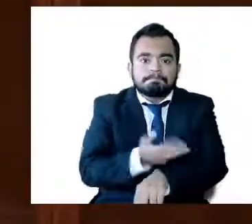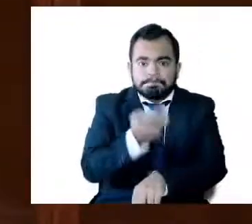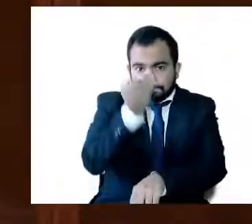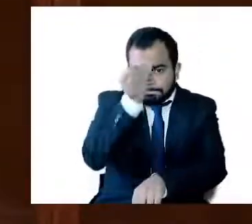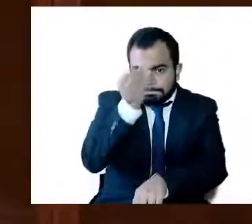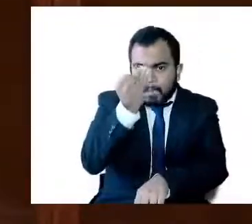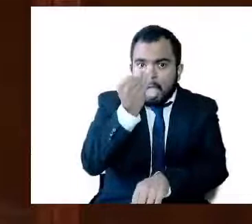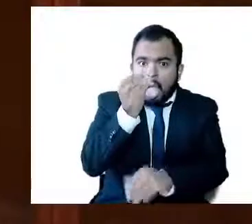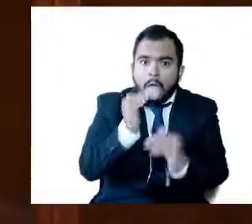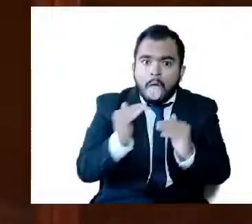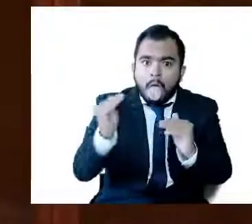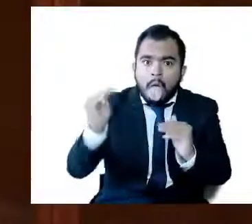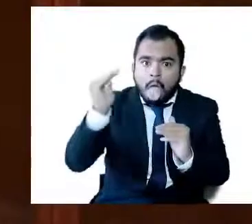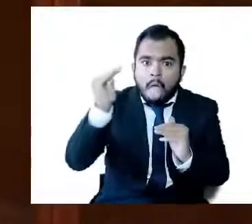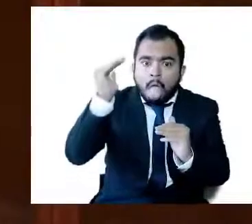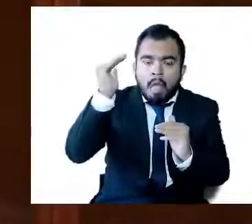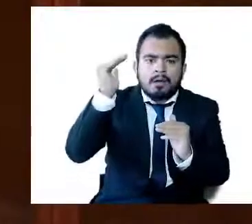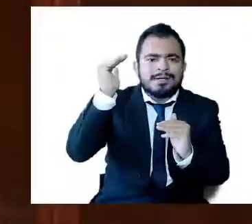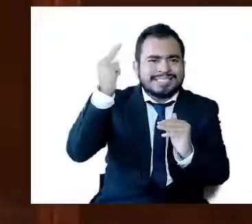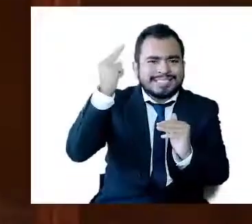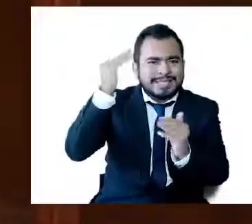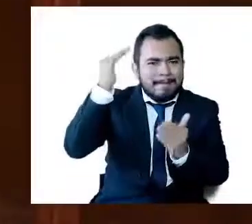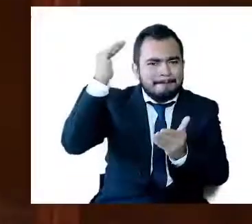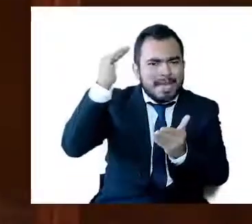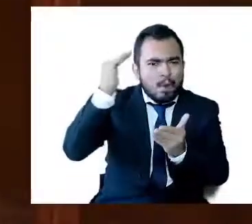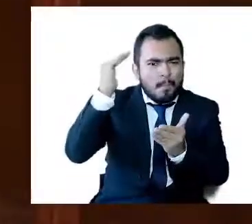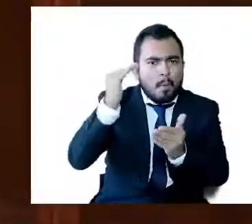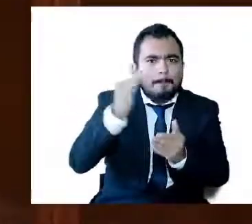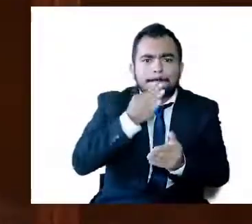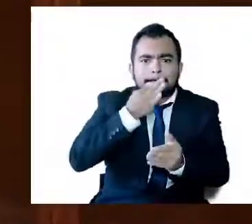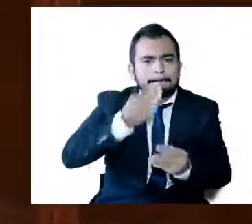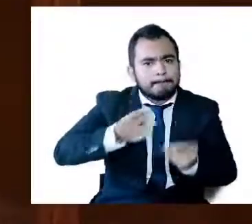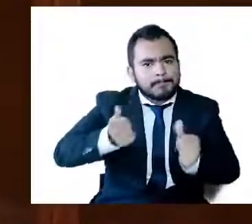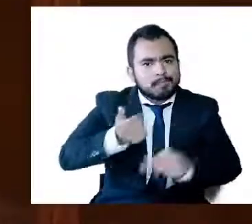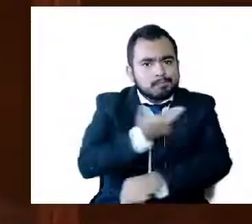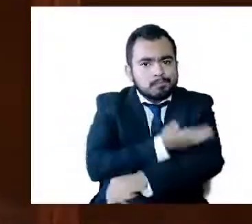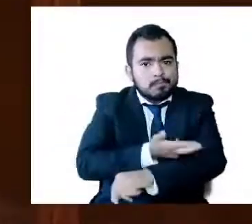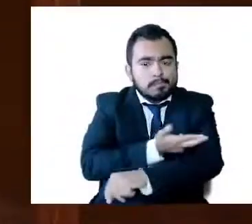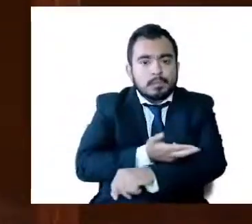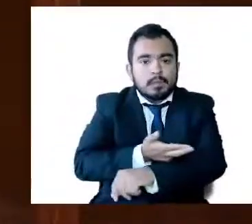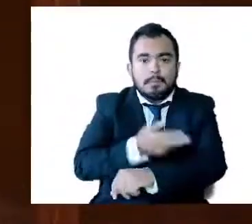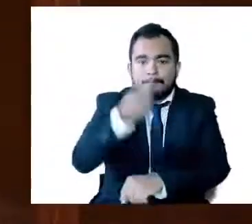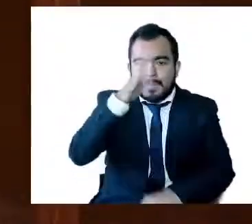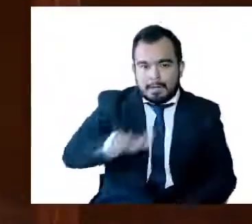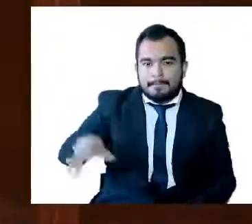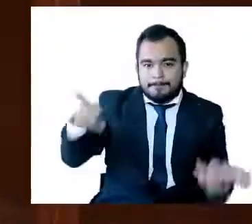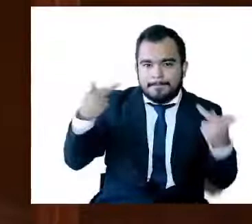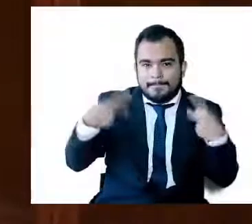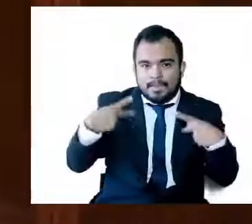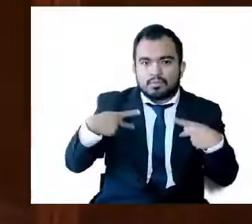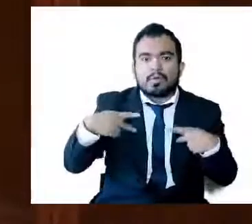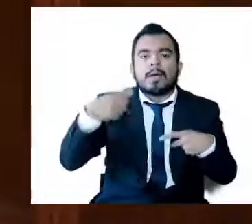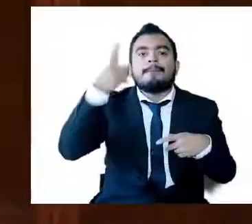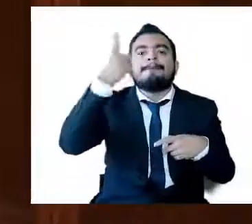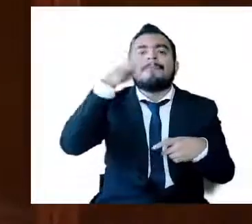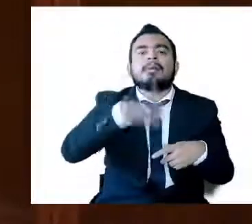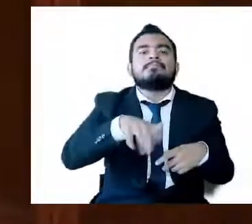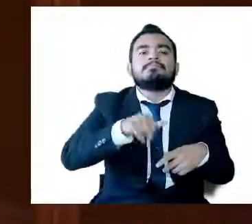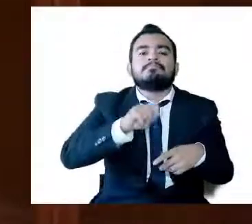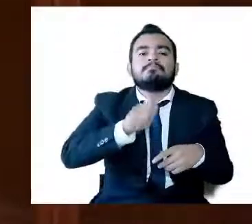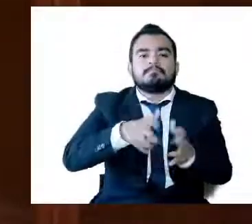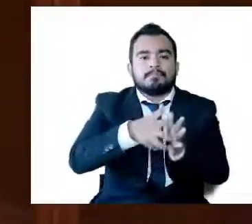al pueblo, en el marco de la austeridad republicana, a iniciativa del senador Higinio